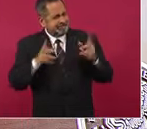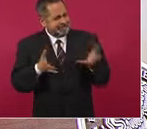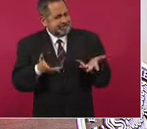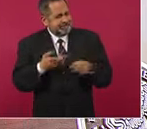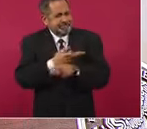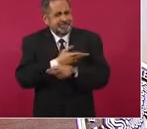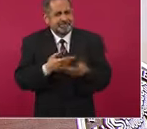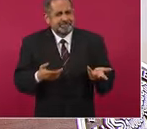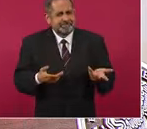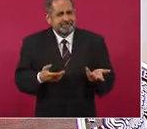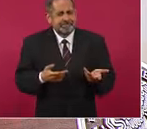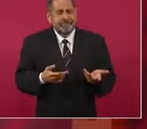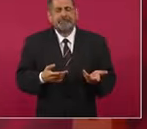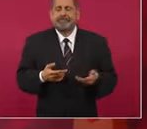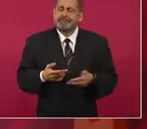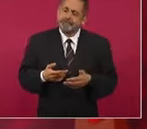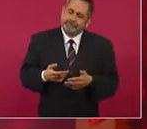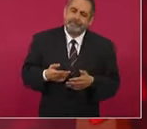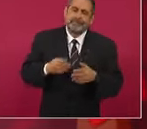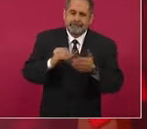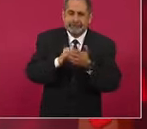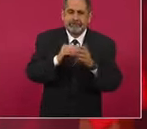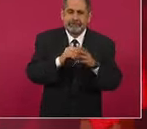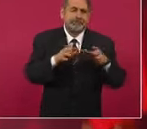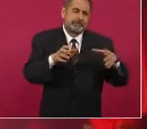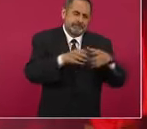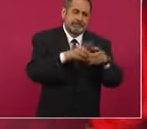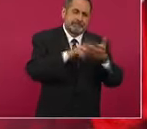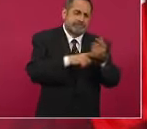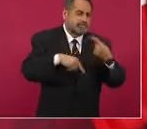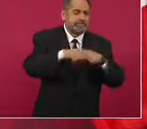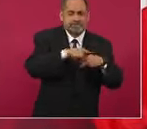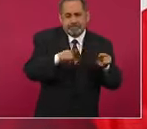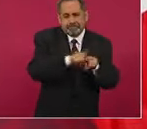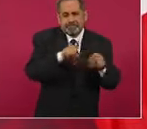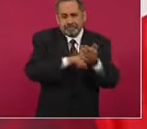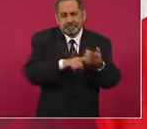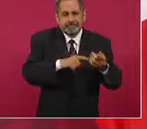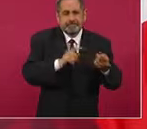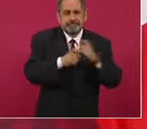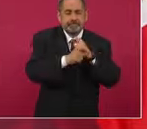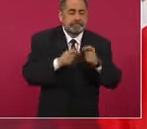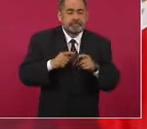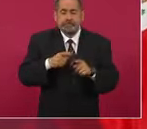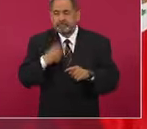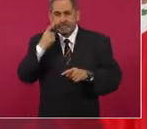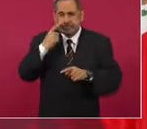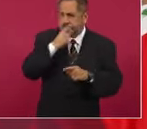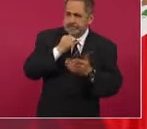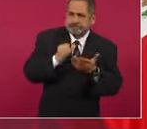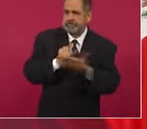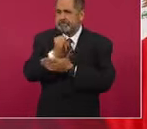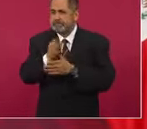tiene que ver también con esta situación que estamos viviendo de definiciones,